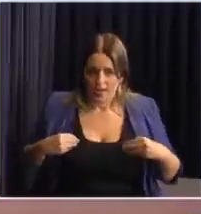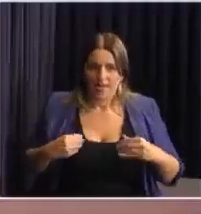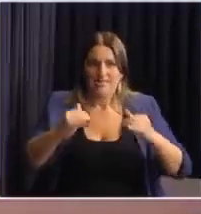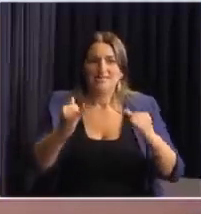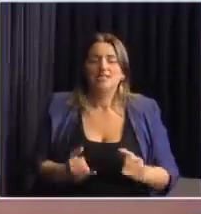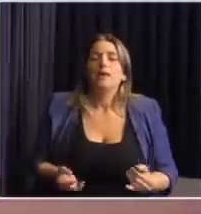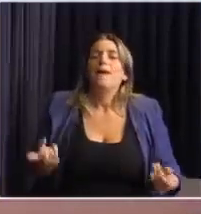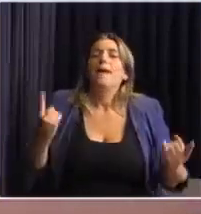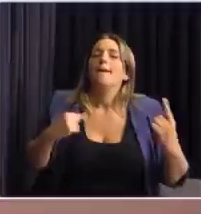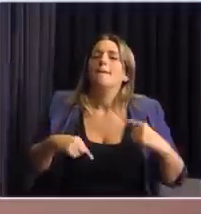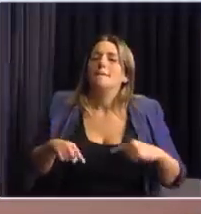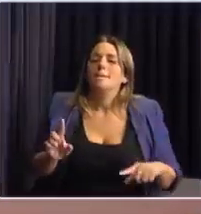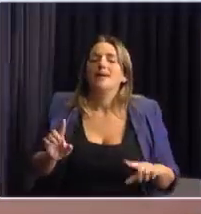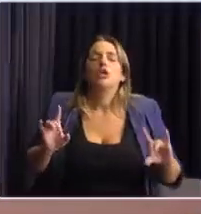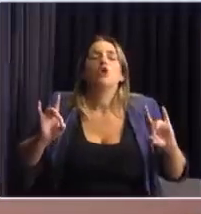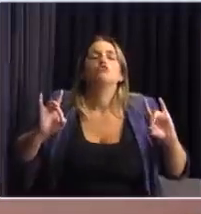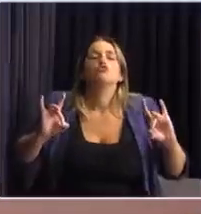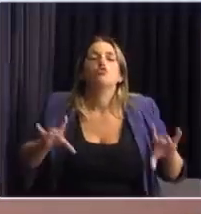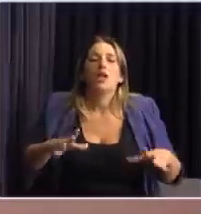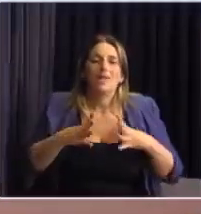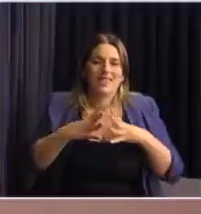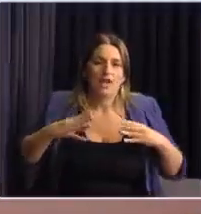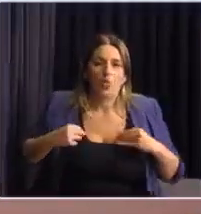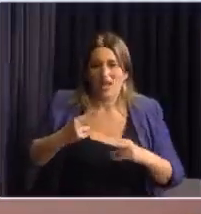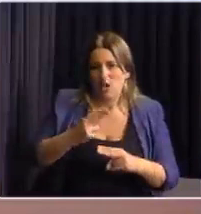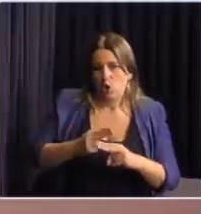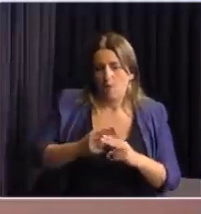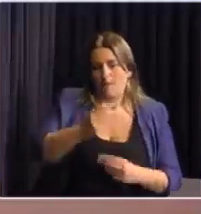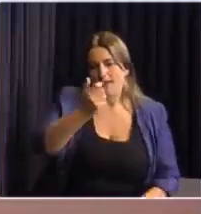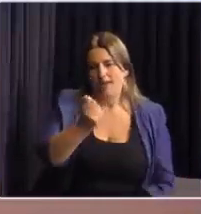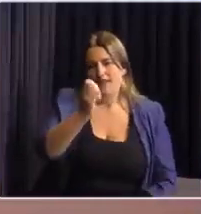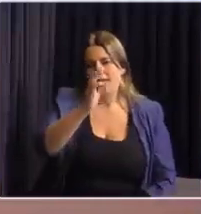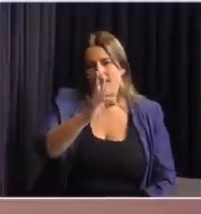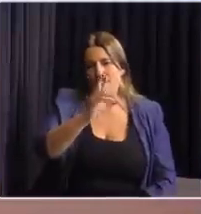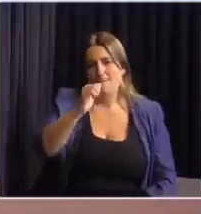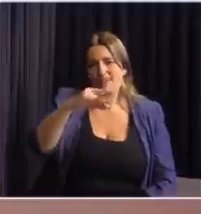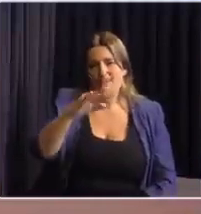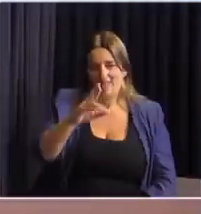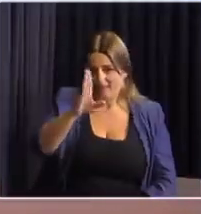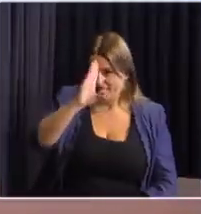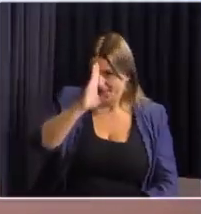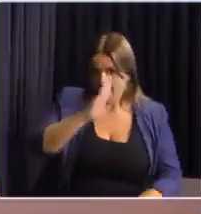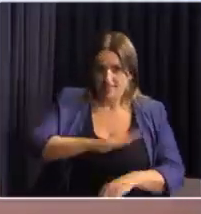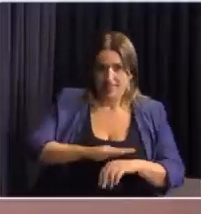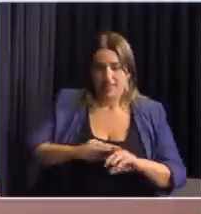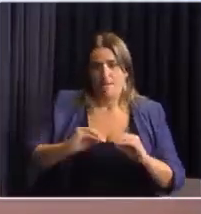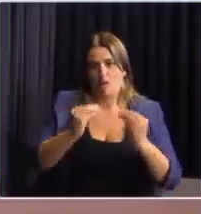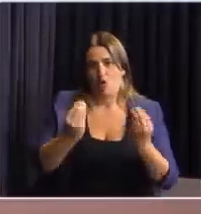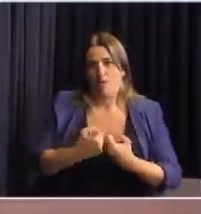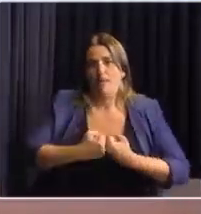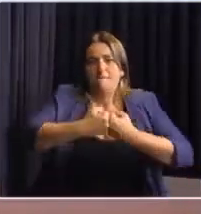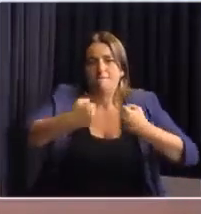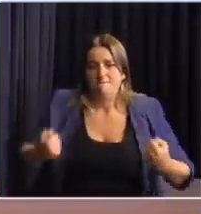escuela, pero solo en las escuelas Aprender, en las escuelas de tiempo completo y en las escuelas de tiempo extendido, es